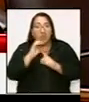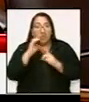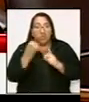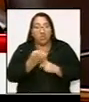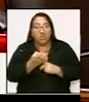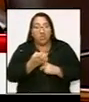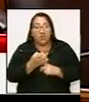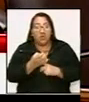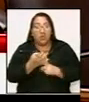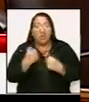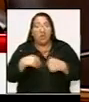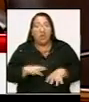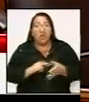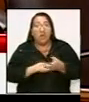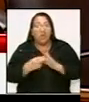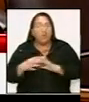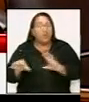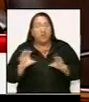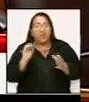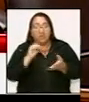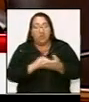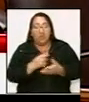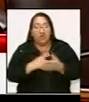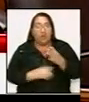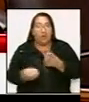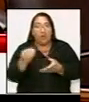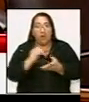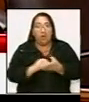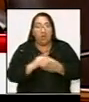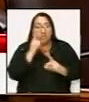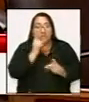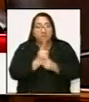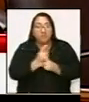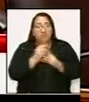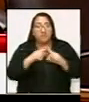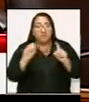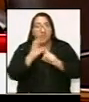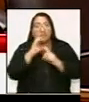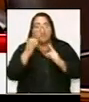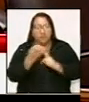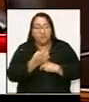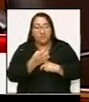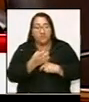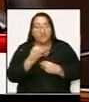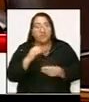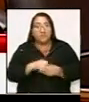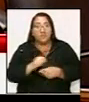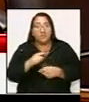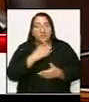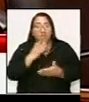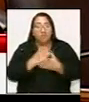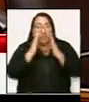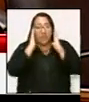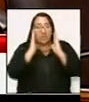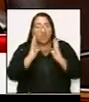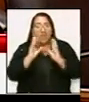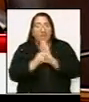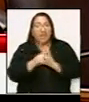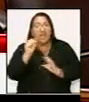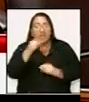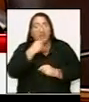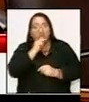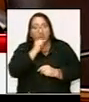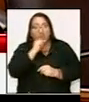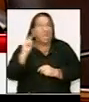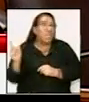Cultura, están haciendo para incorporar un enfoque intercultural en el hecho de atender los derechos de las